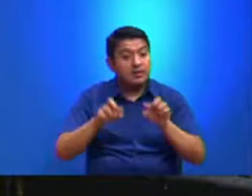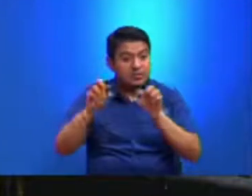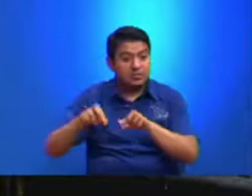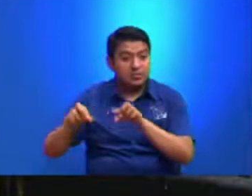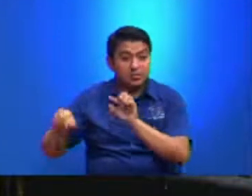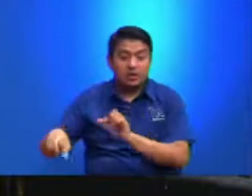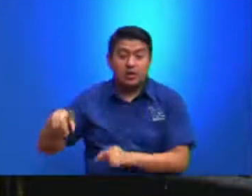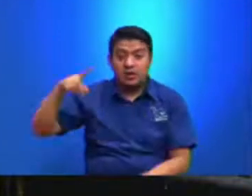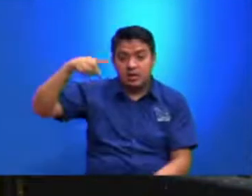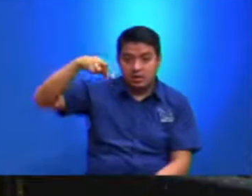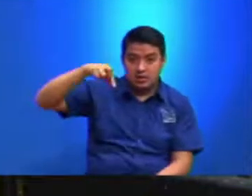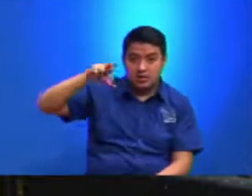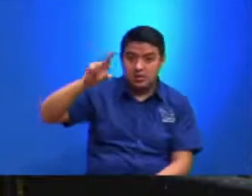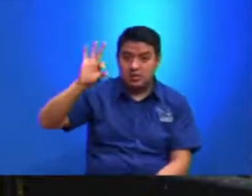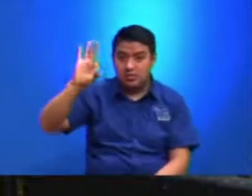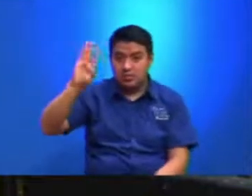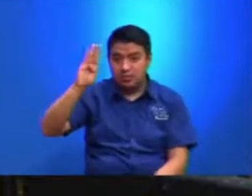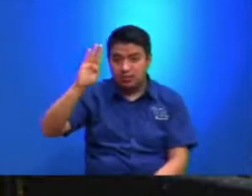el buen vino,